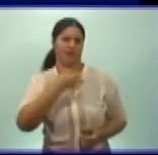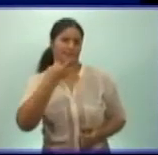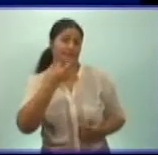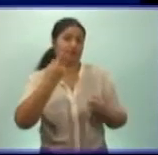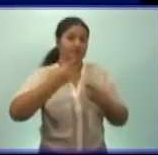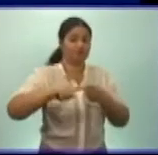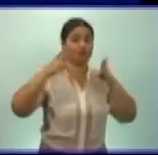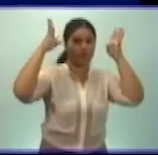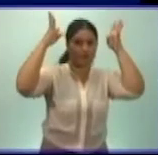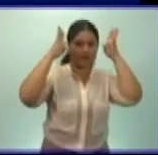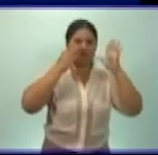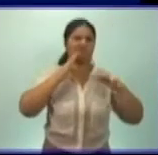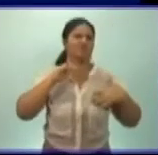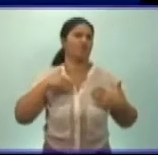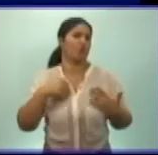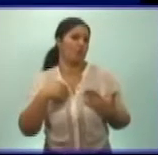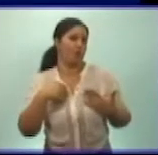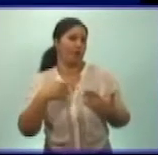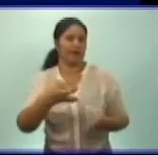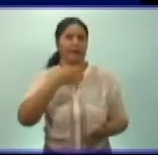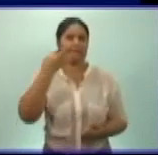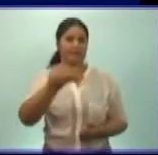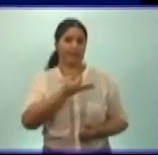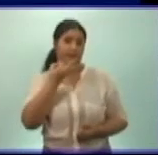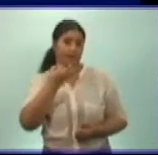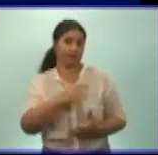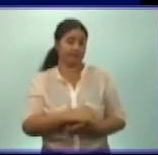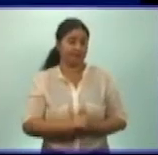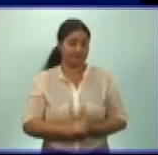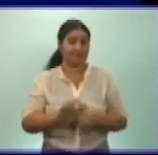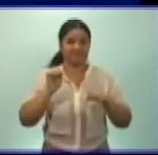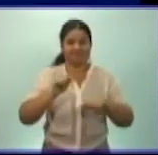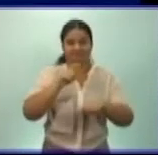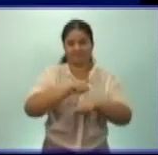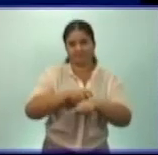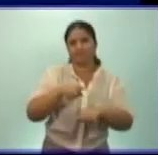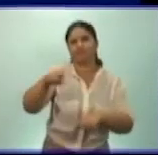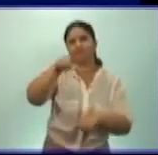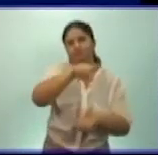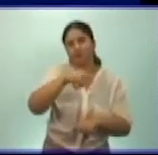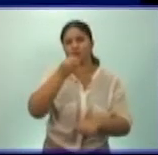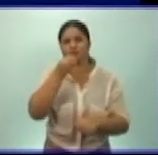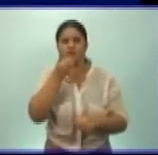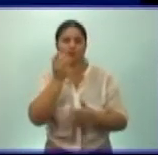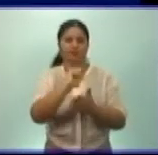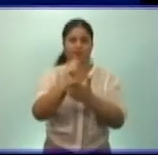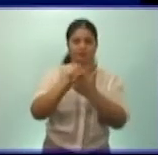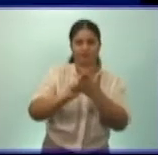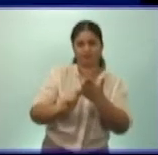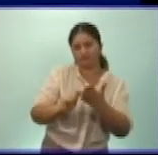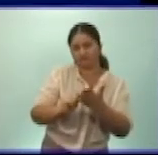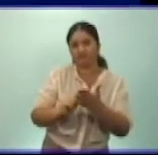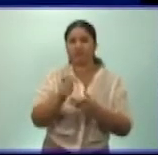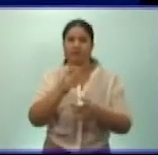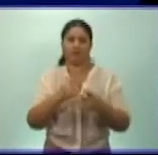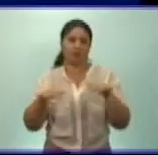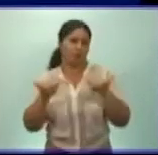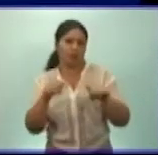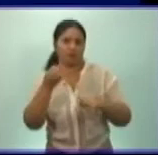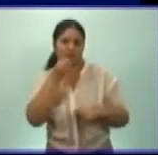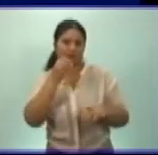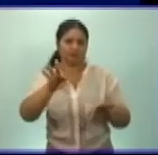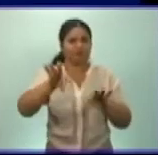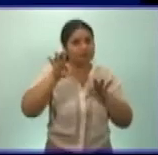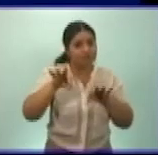obra Tartufo. Les dejo unos segundos para que puedan también tomar algunos elementos de la